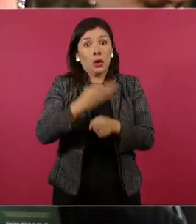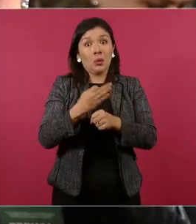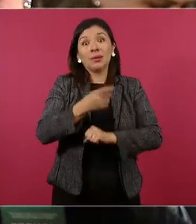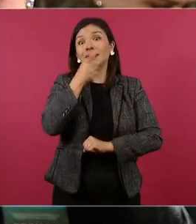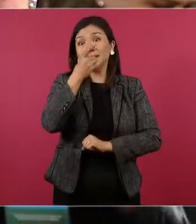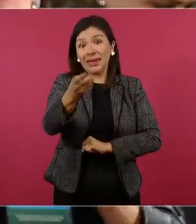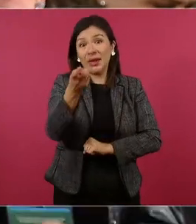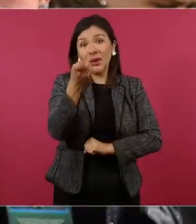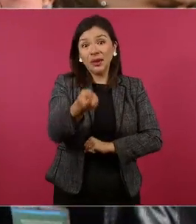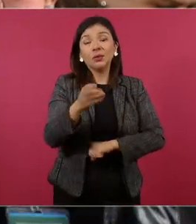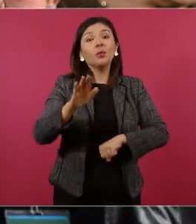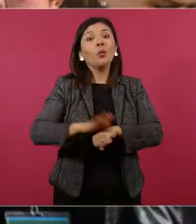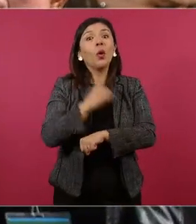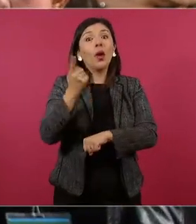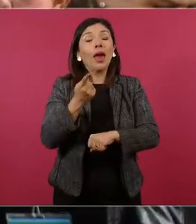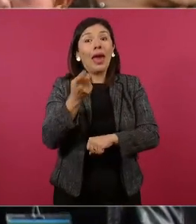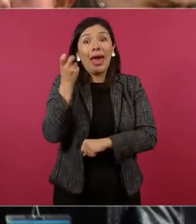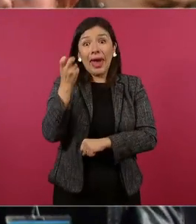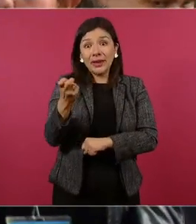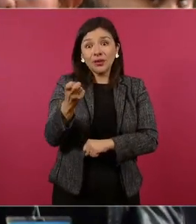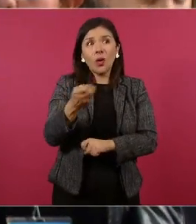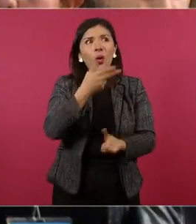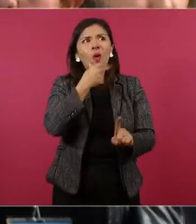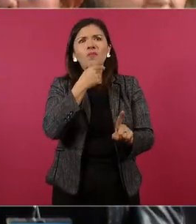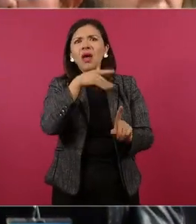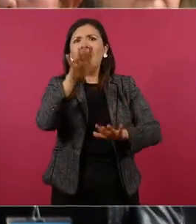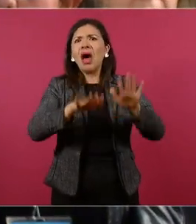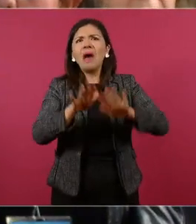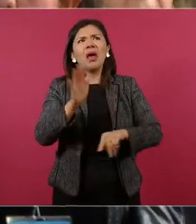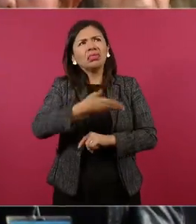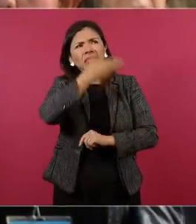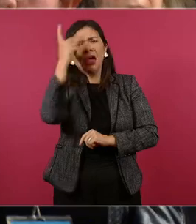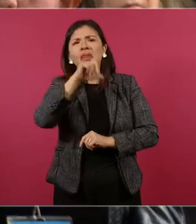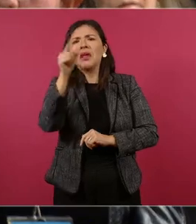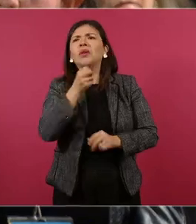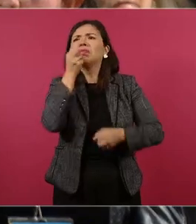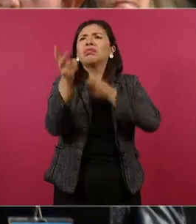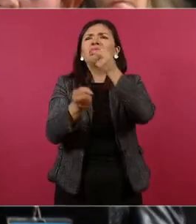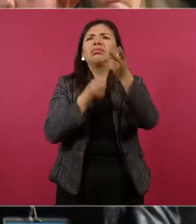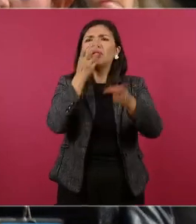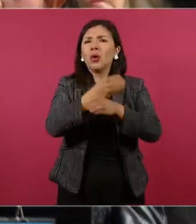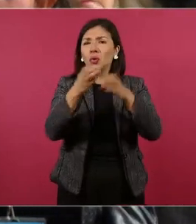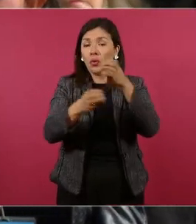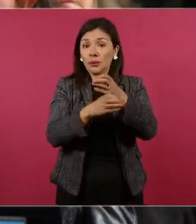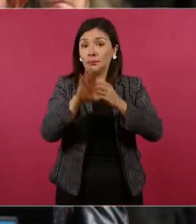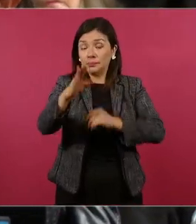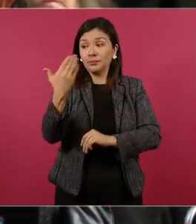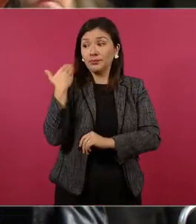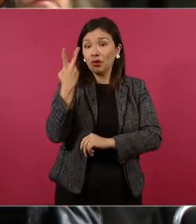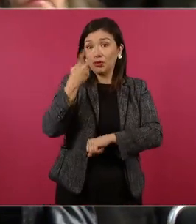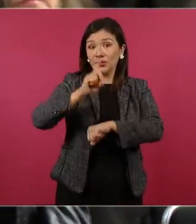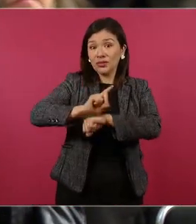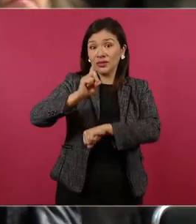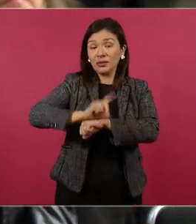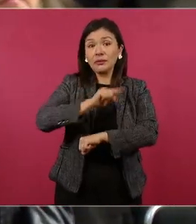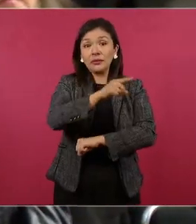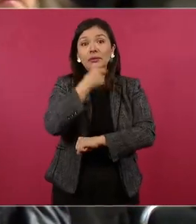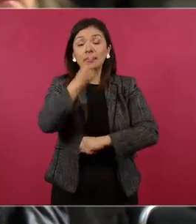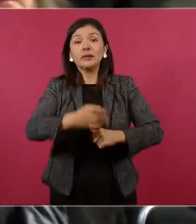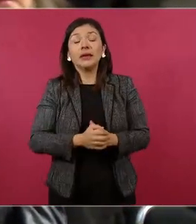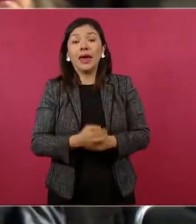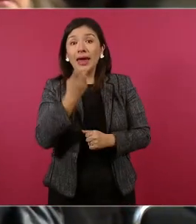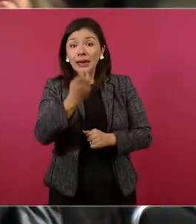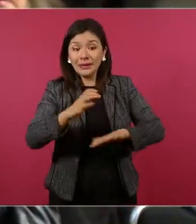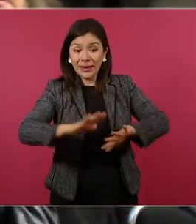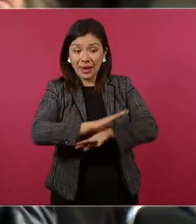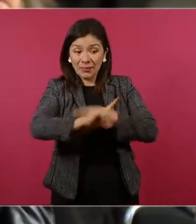porque por cosas así el hombre no se entera y luego dice barbaridad y media hace dos días dijo que con esta